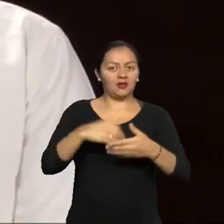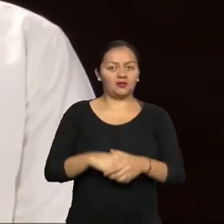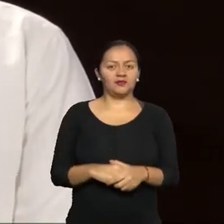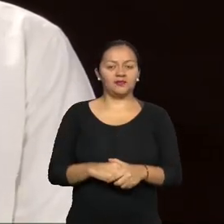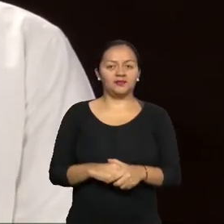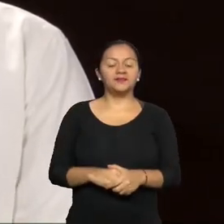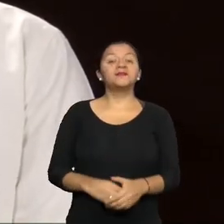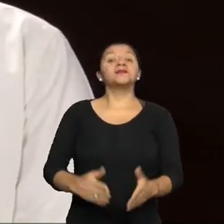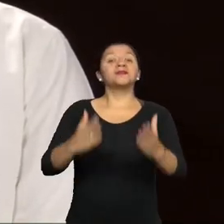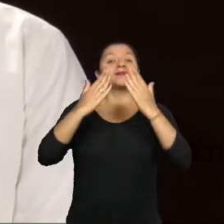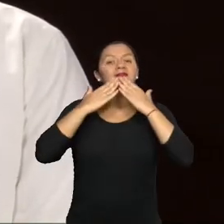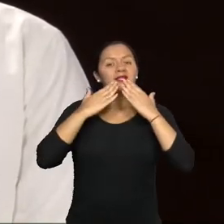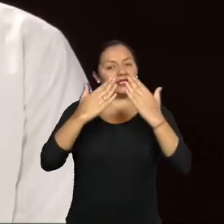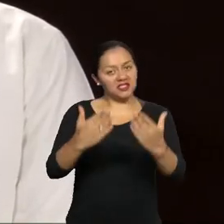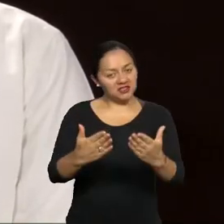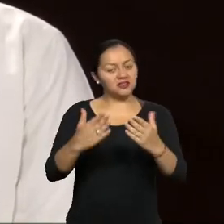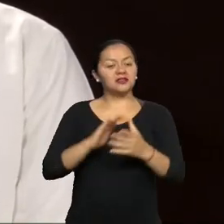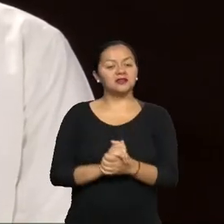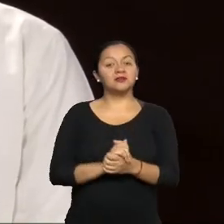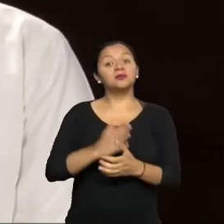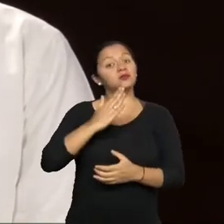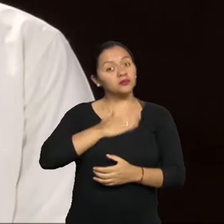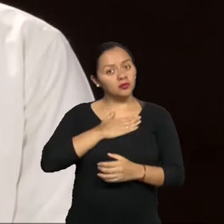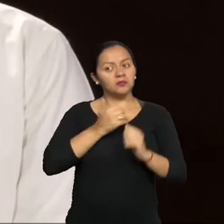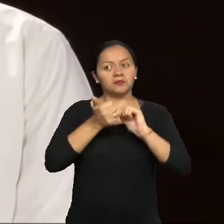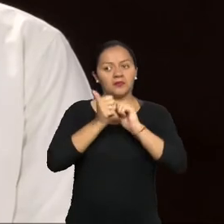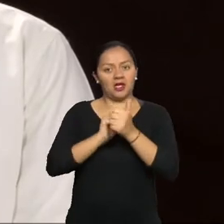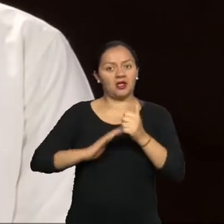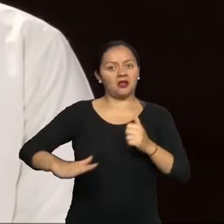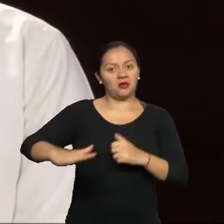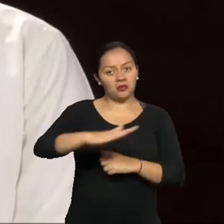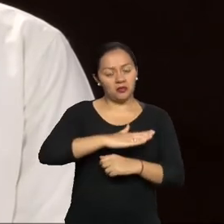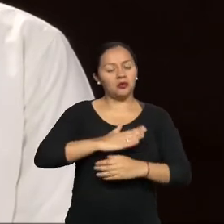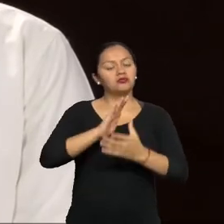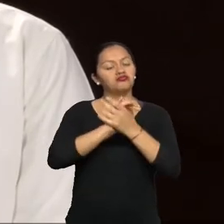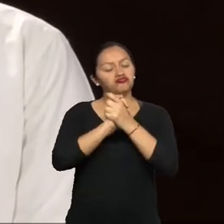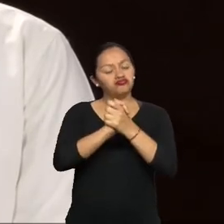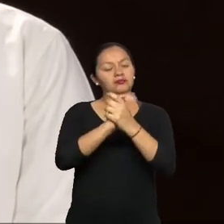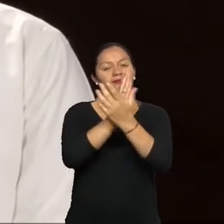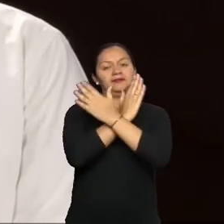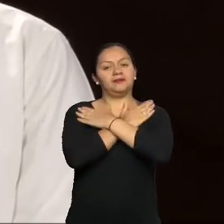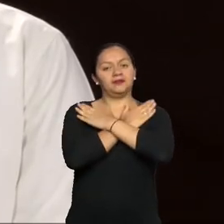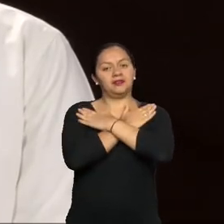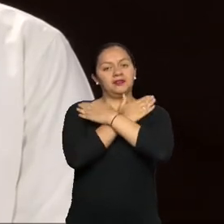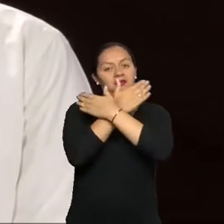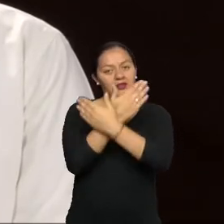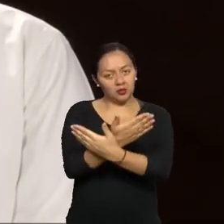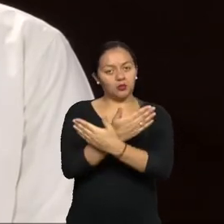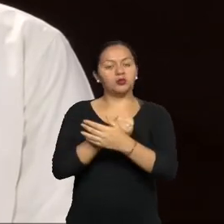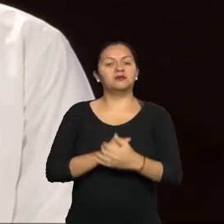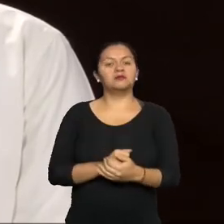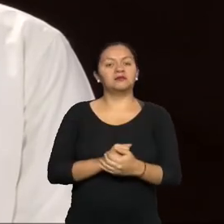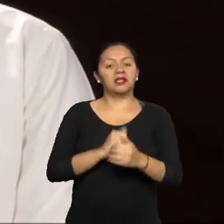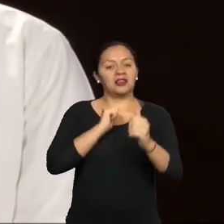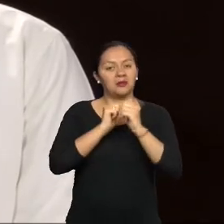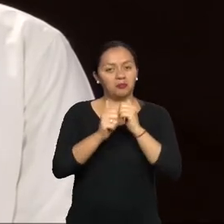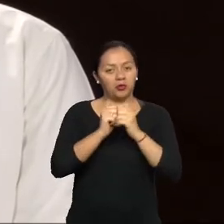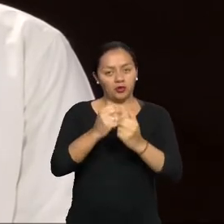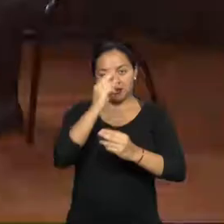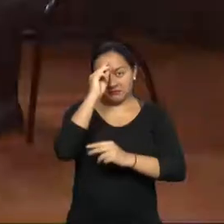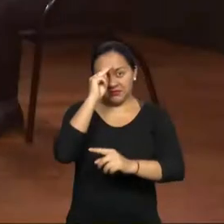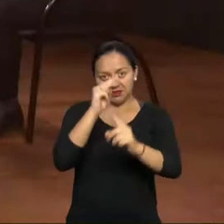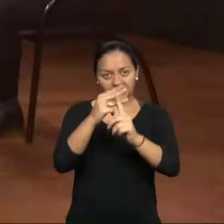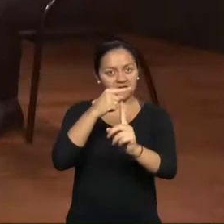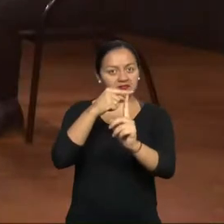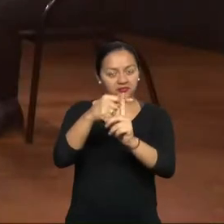Muchas gracias. Les llaman todos y cada uno de ustedes un afectuoso federativo y deportivo salud. José, qué gusto